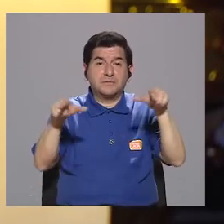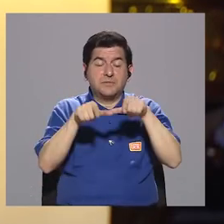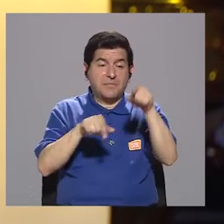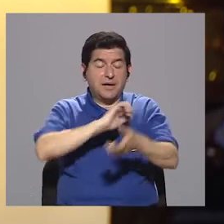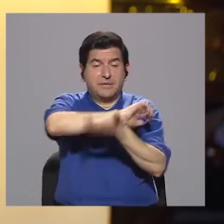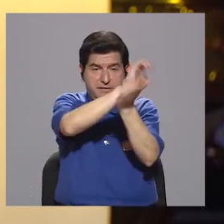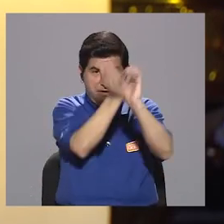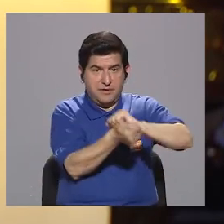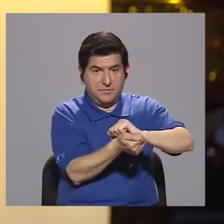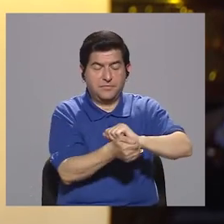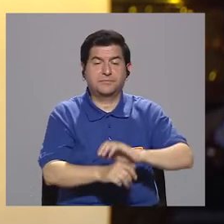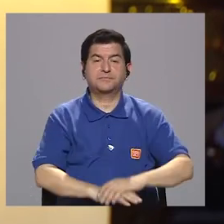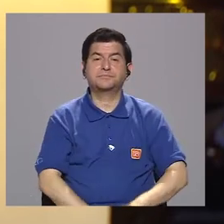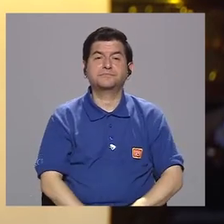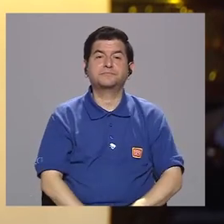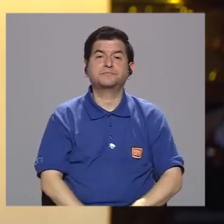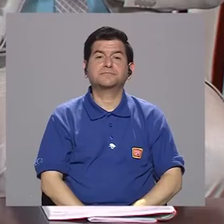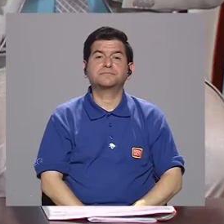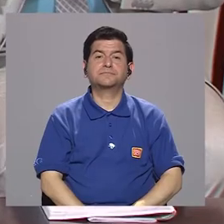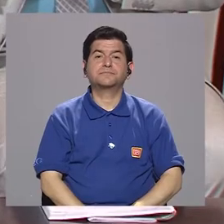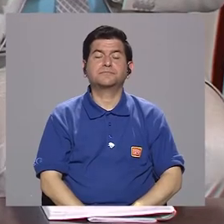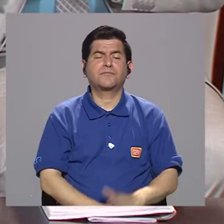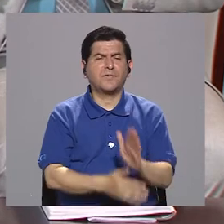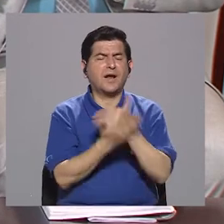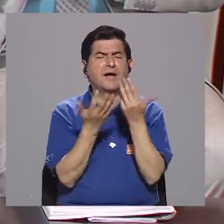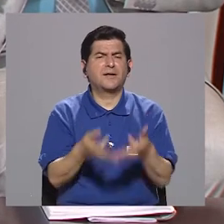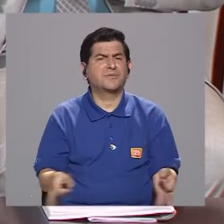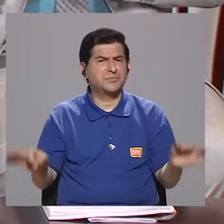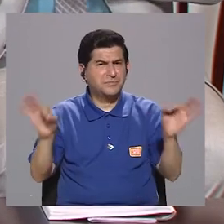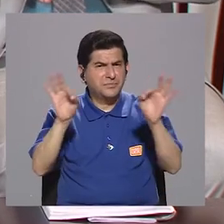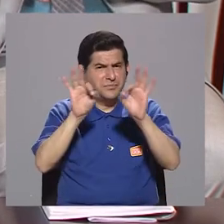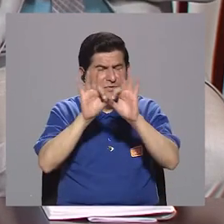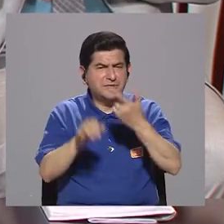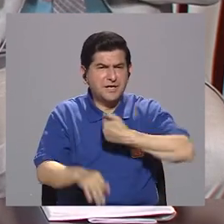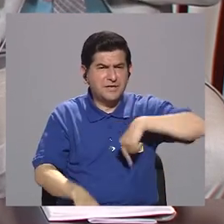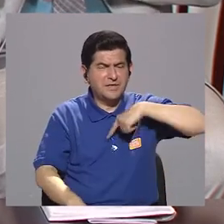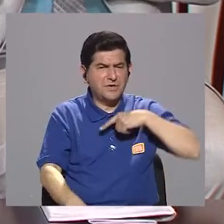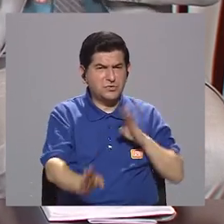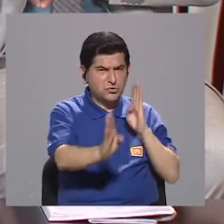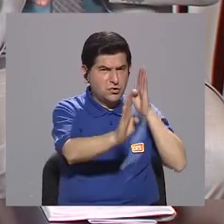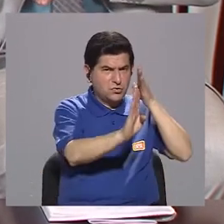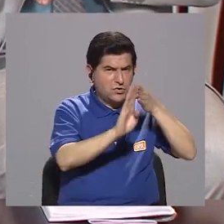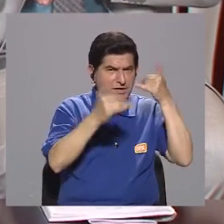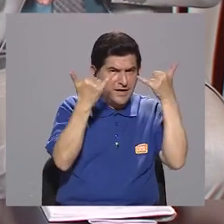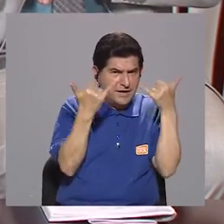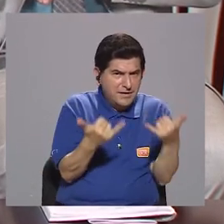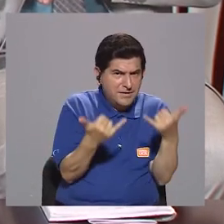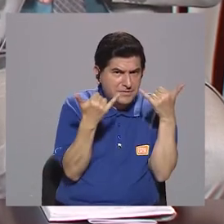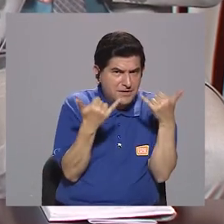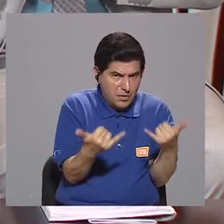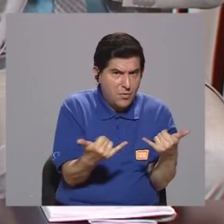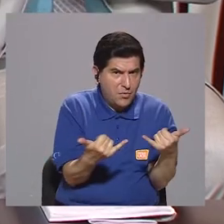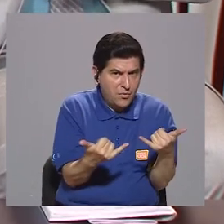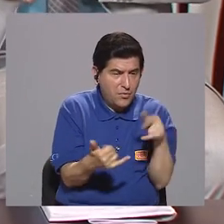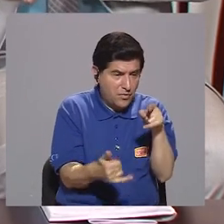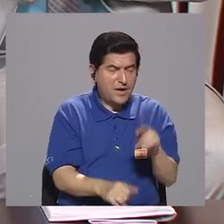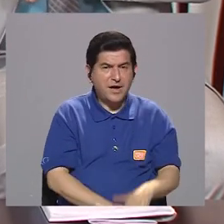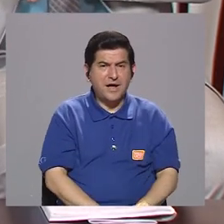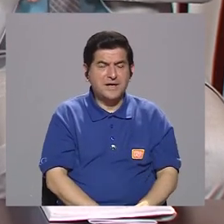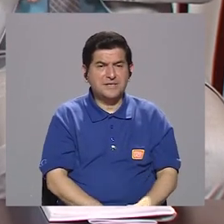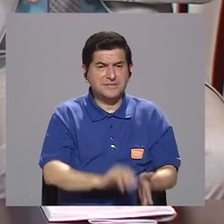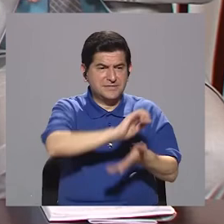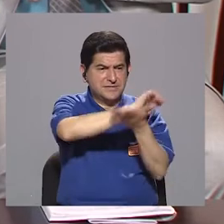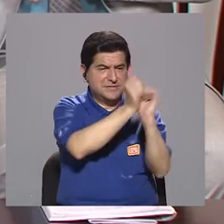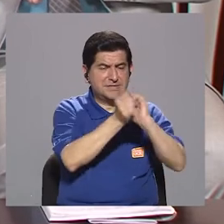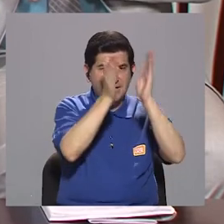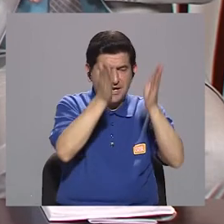ese cambio. Hay algo muy importante. ¿Somos leales en este momento a ese reformador